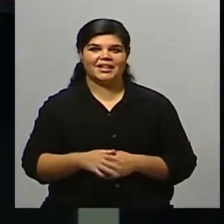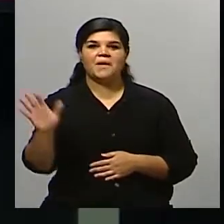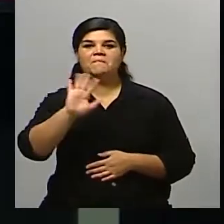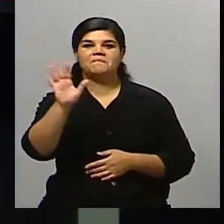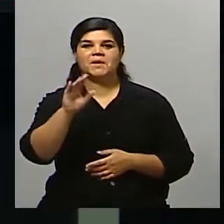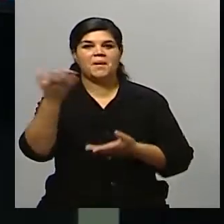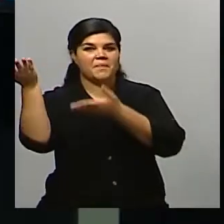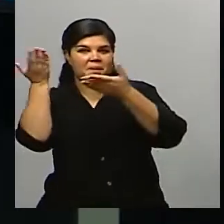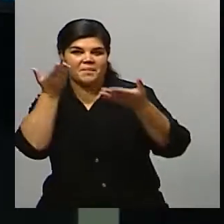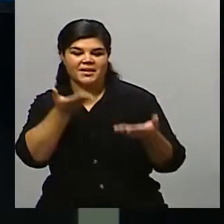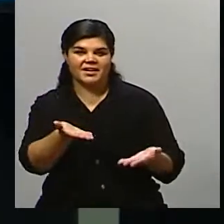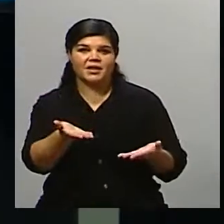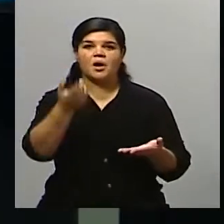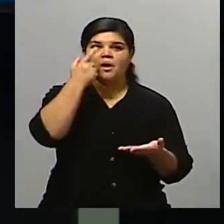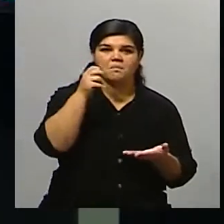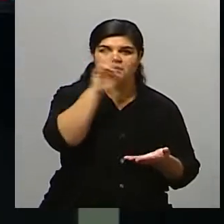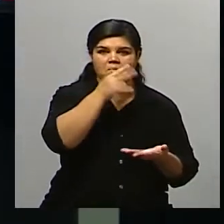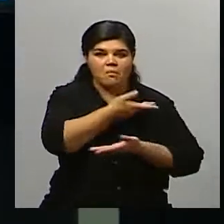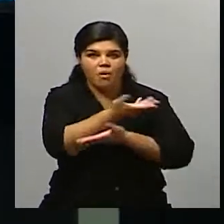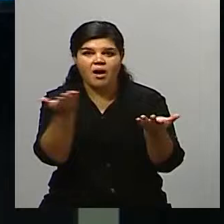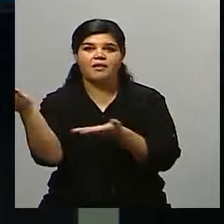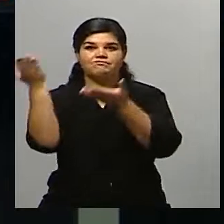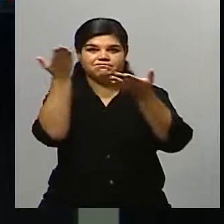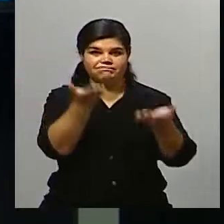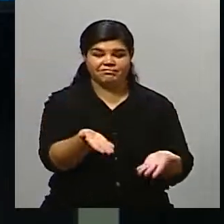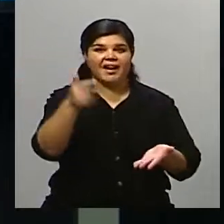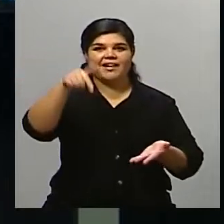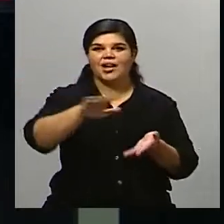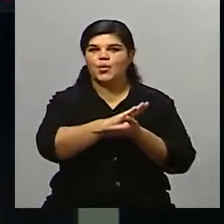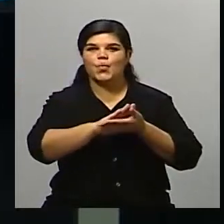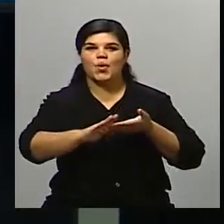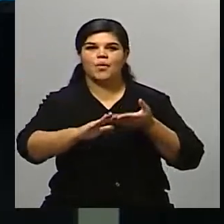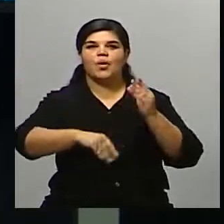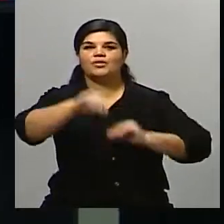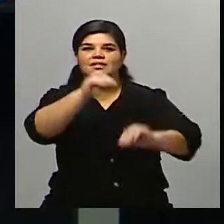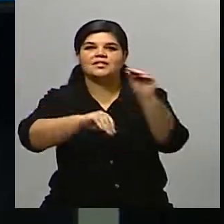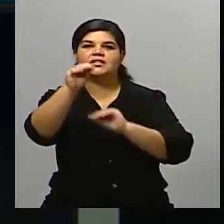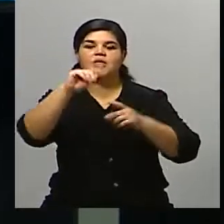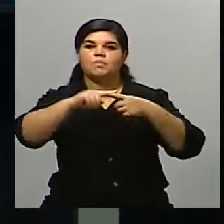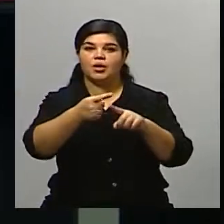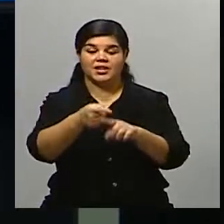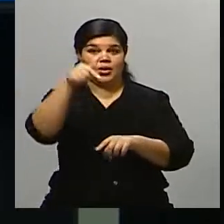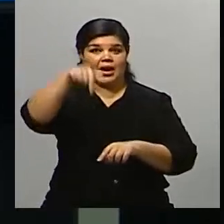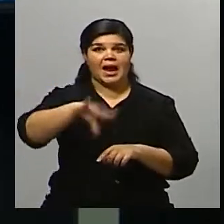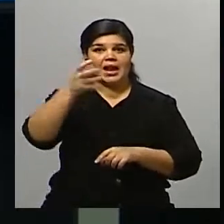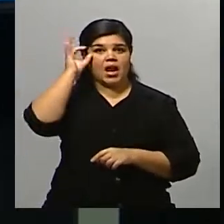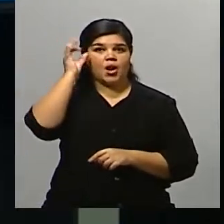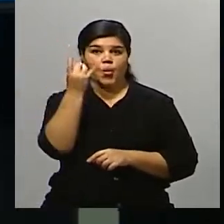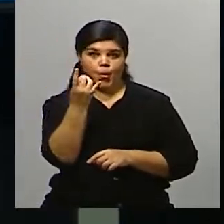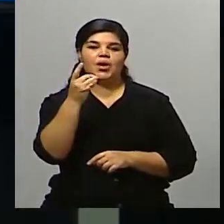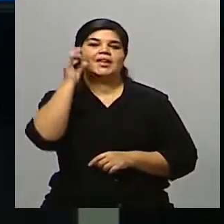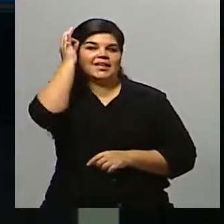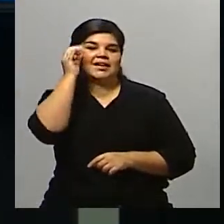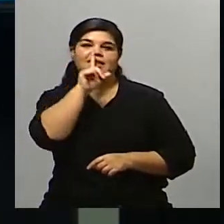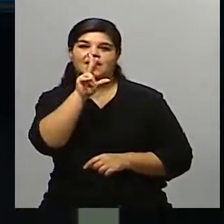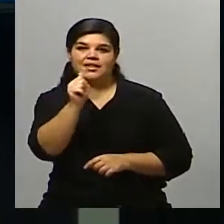¿Qué tal? Muy bienvenidos, bienvenidas a ustedes que están ahí del otro lado. Estamos en una nueva edición de Chat Político aquí en Señalú, en el 30 de la TDA, 22